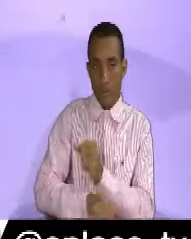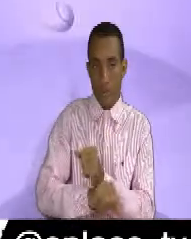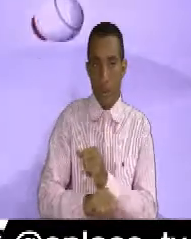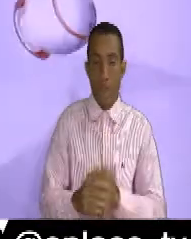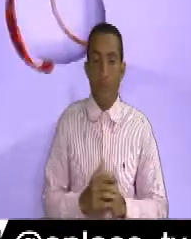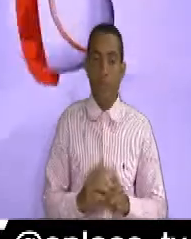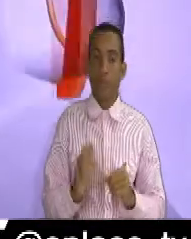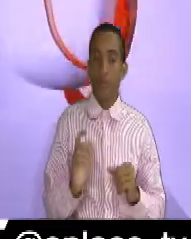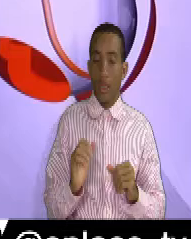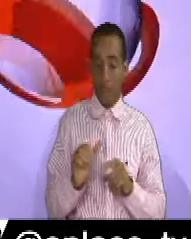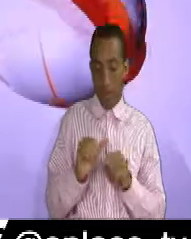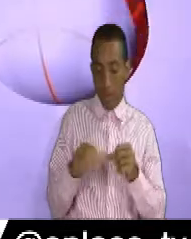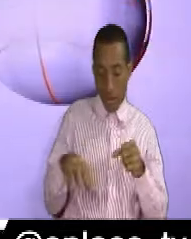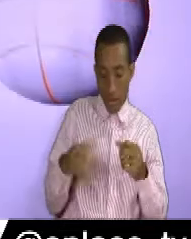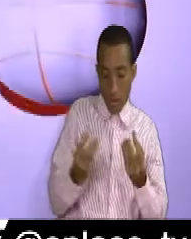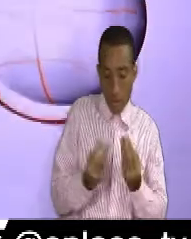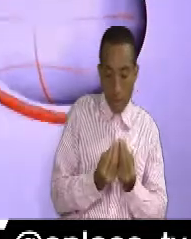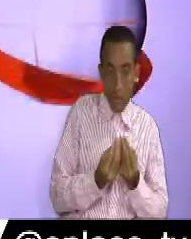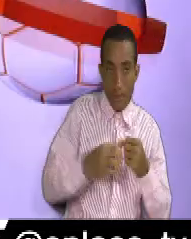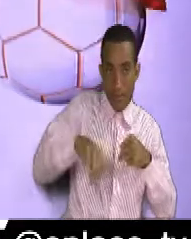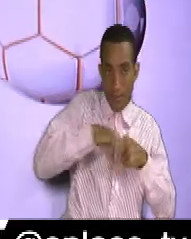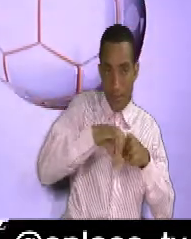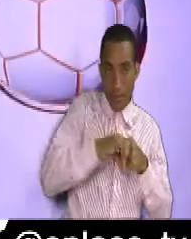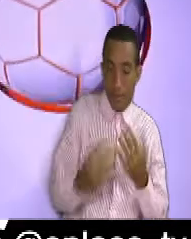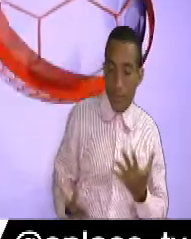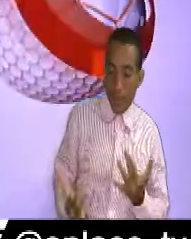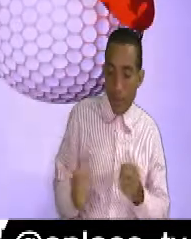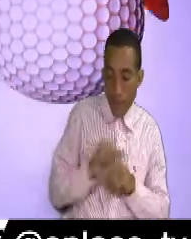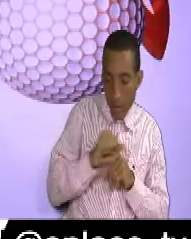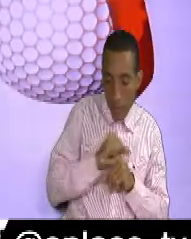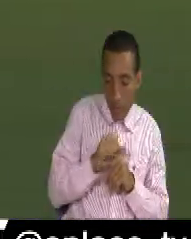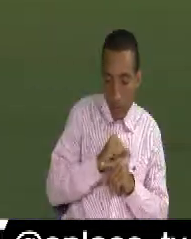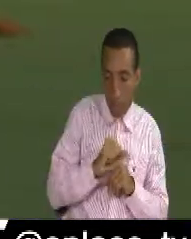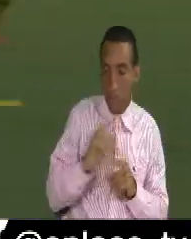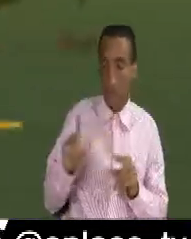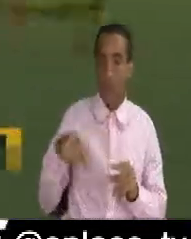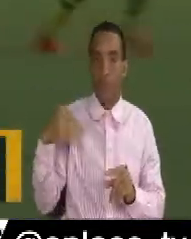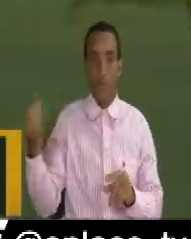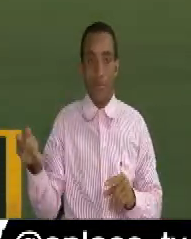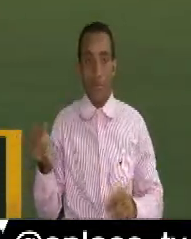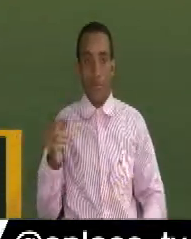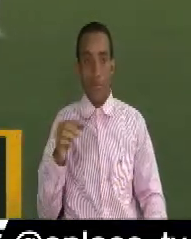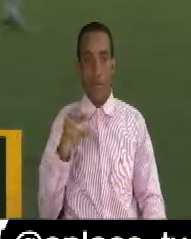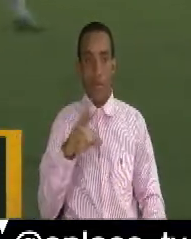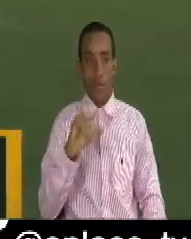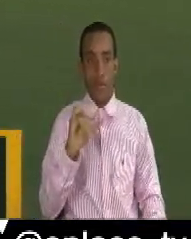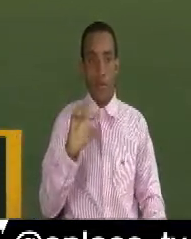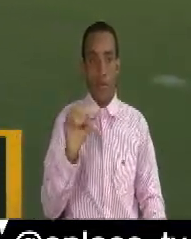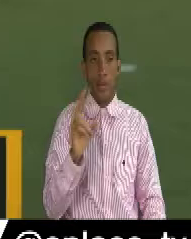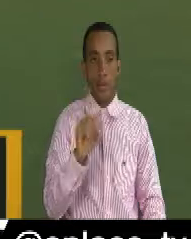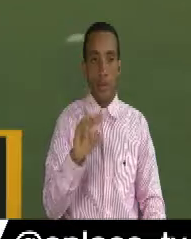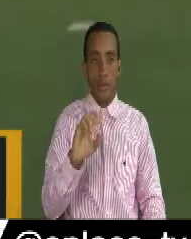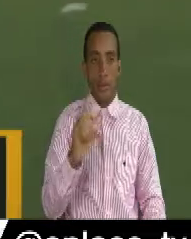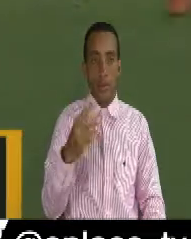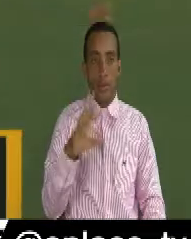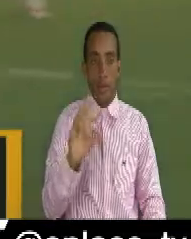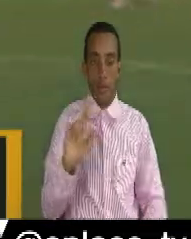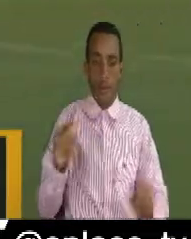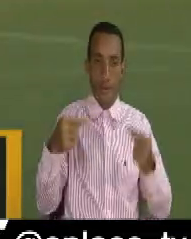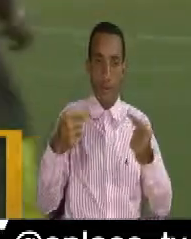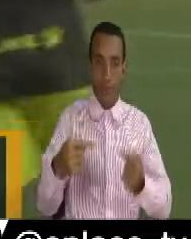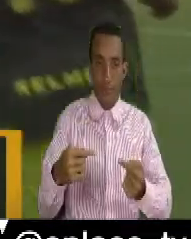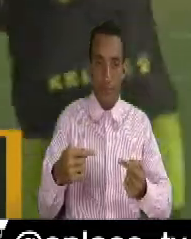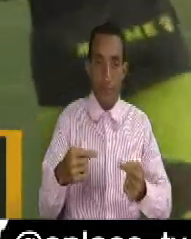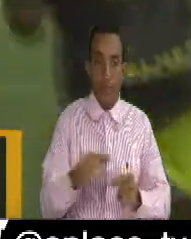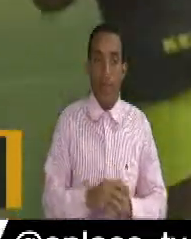Daniel Villazapata al equipo de Leones de Río Negro. Alianza Petrolera Sub-20 se prepara para enfrentar este sábado en calidad de local